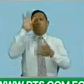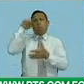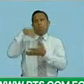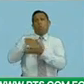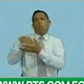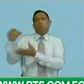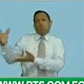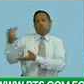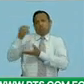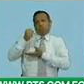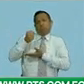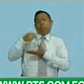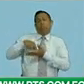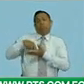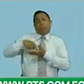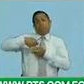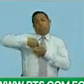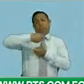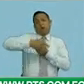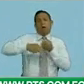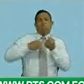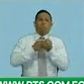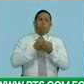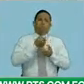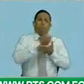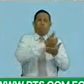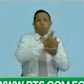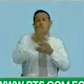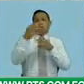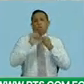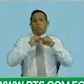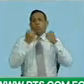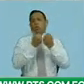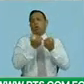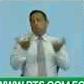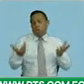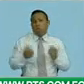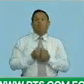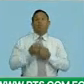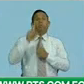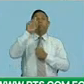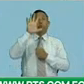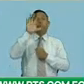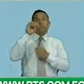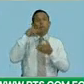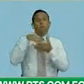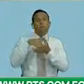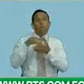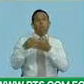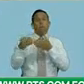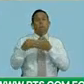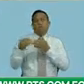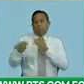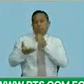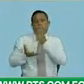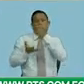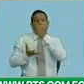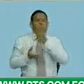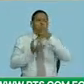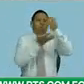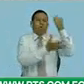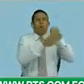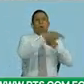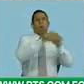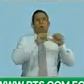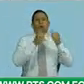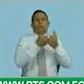mejor, destinados a obra social, y $150,000 que se destinaron al ex asambleísta Eliseo Azuero.